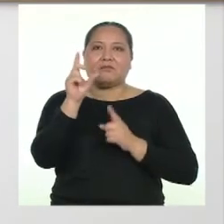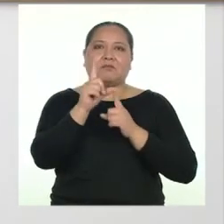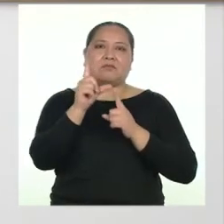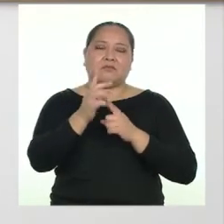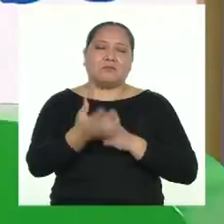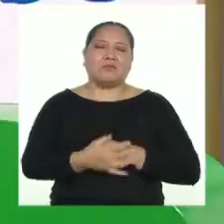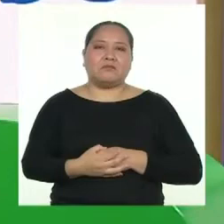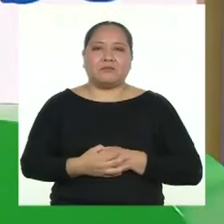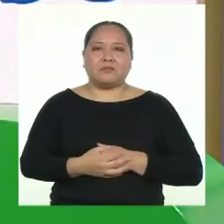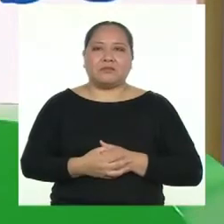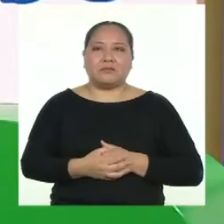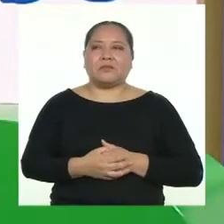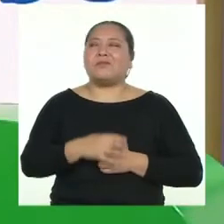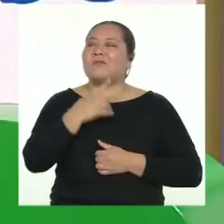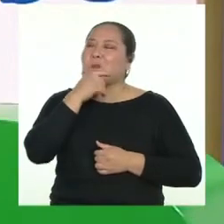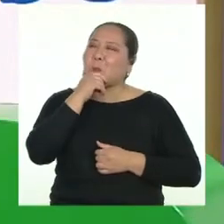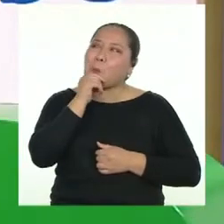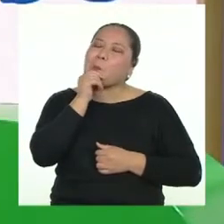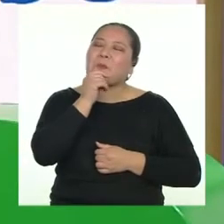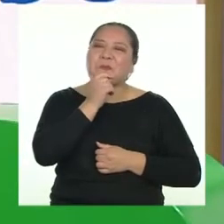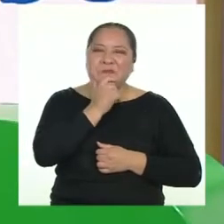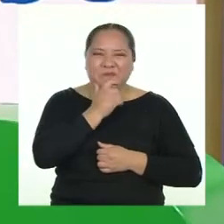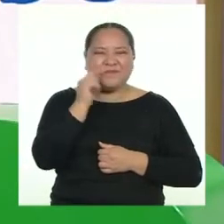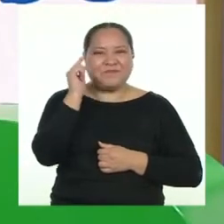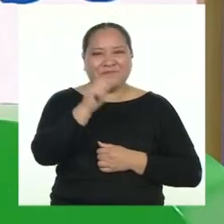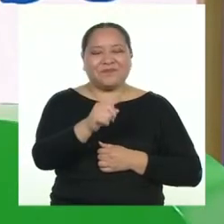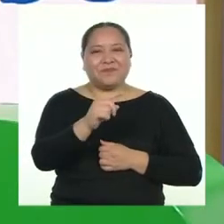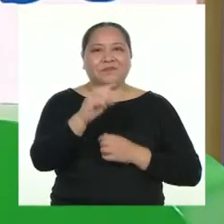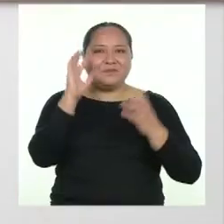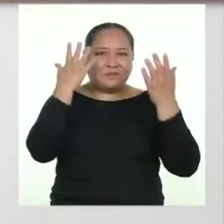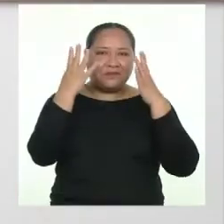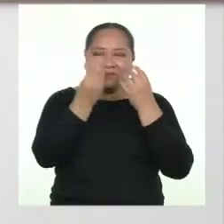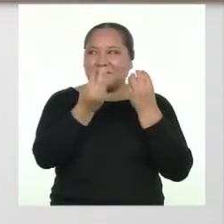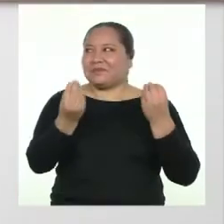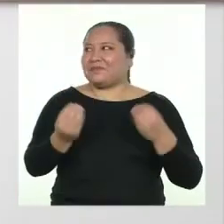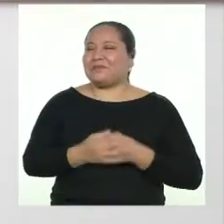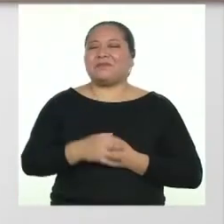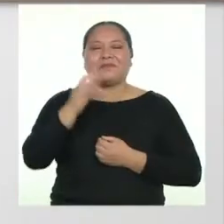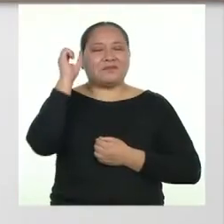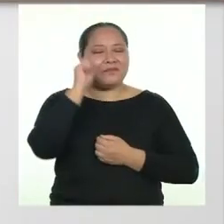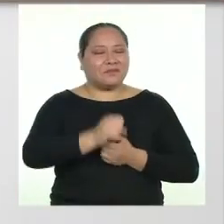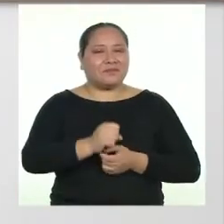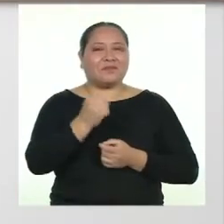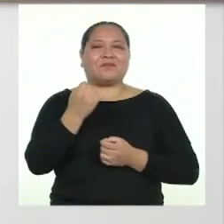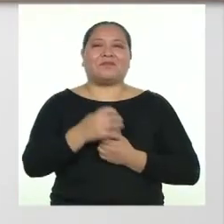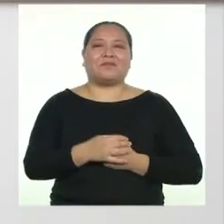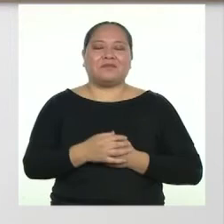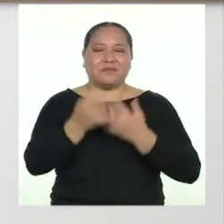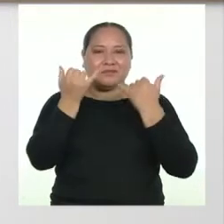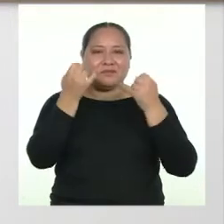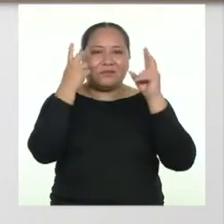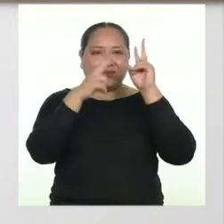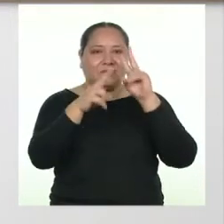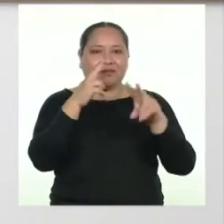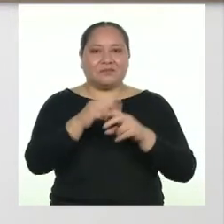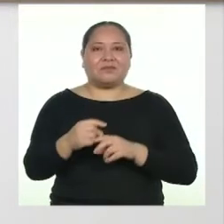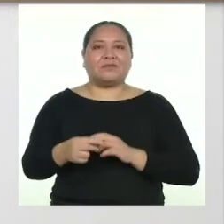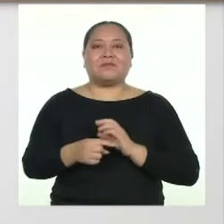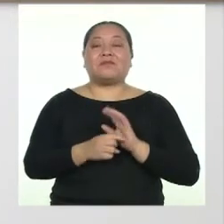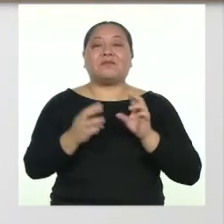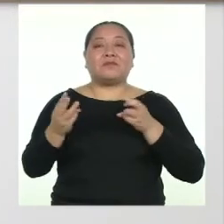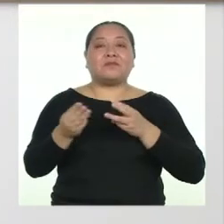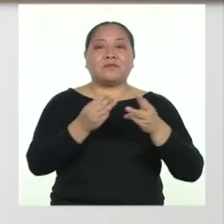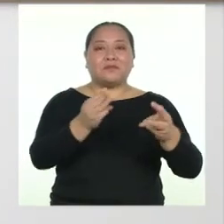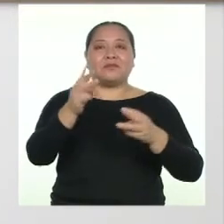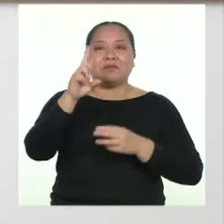variable. ¡Ah! Es por eso que se parecen tanto. Exactamente. Ahora veamos el método de